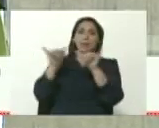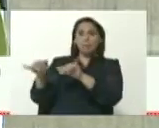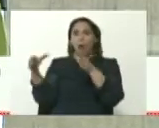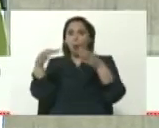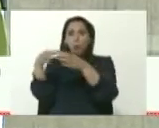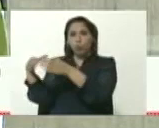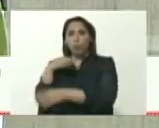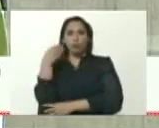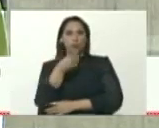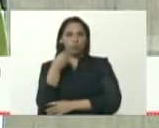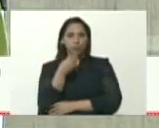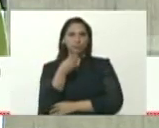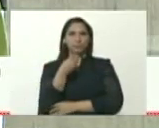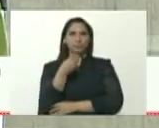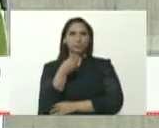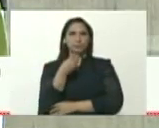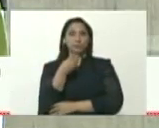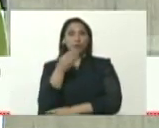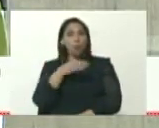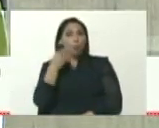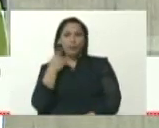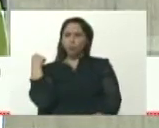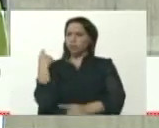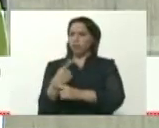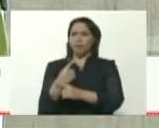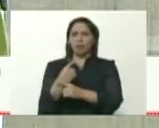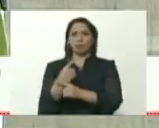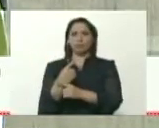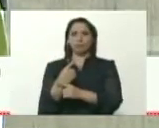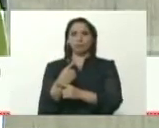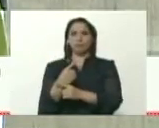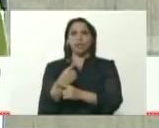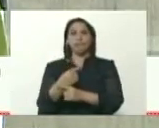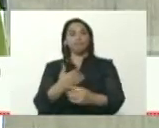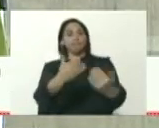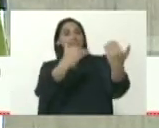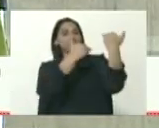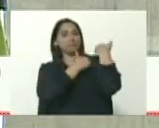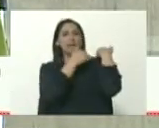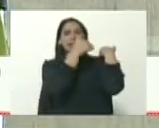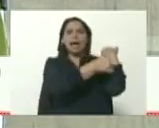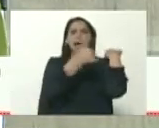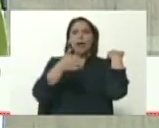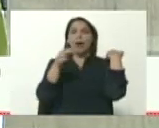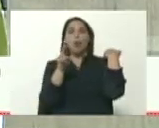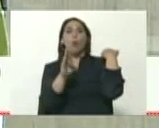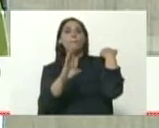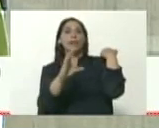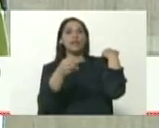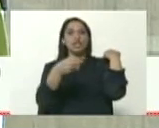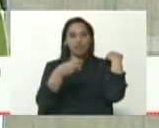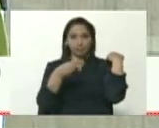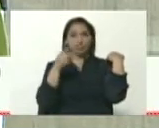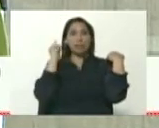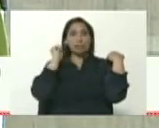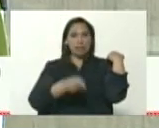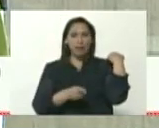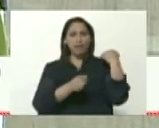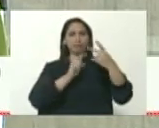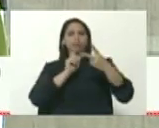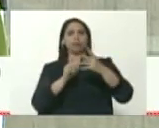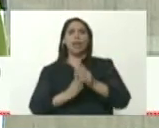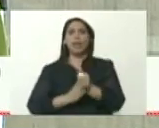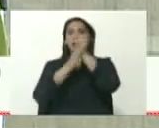juventud. La juventud debe tener responsable por cada VC. Debe tener líder